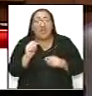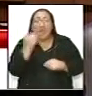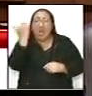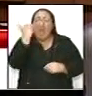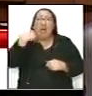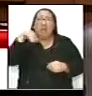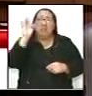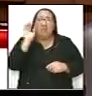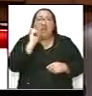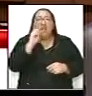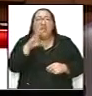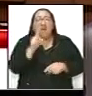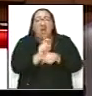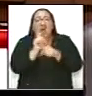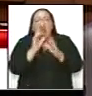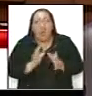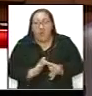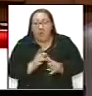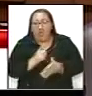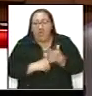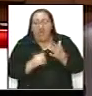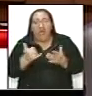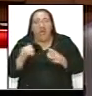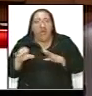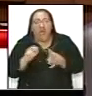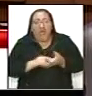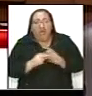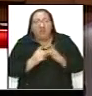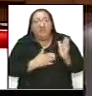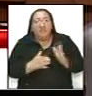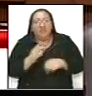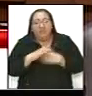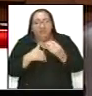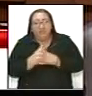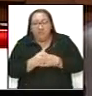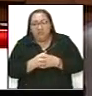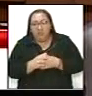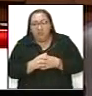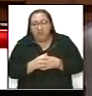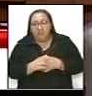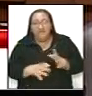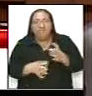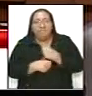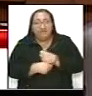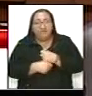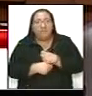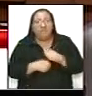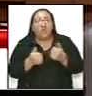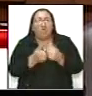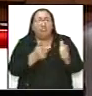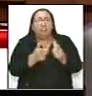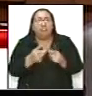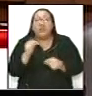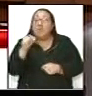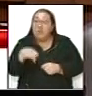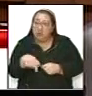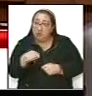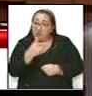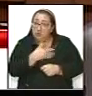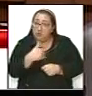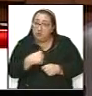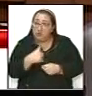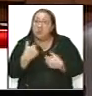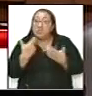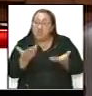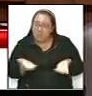lo que le están diciendo a los alumnos es que lo que hay que hacerse es preparar para la toma del poder por la vía de las armas. Y eso, presidente, lo